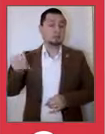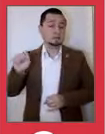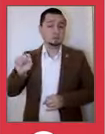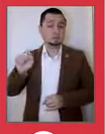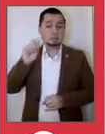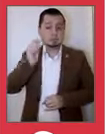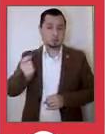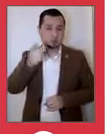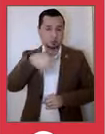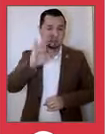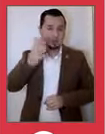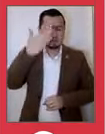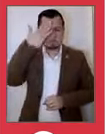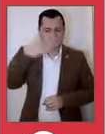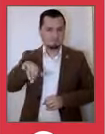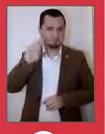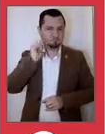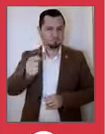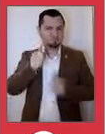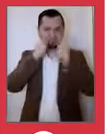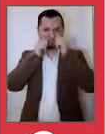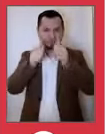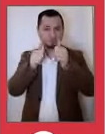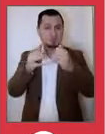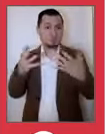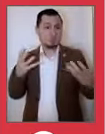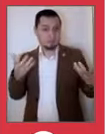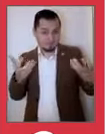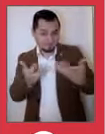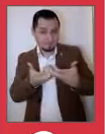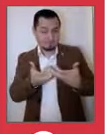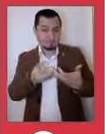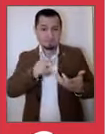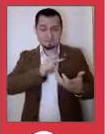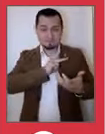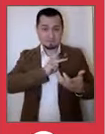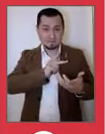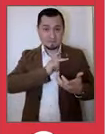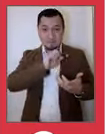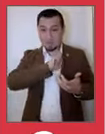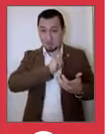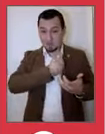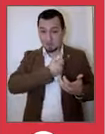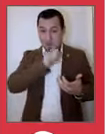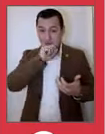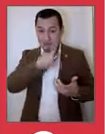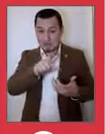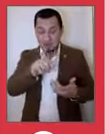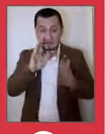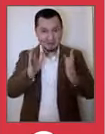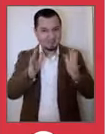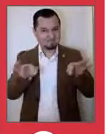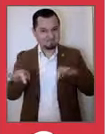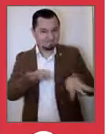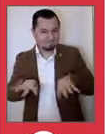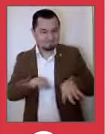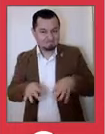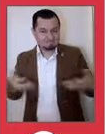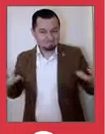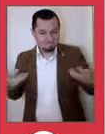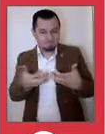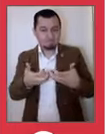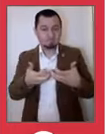como ustedes saben una institución que no forma parte directa del sistema de salud jalisco es una institución que tiene